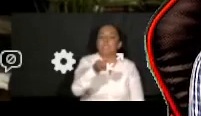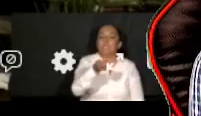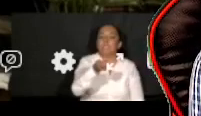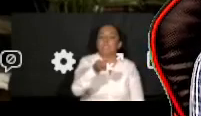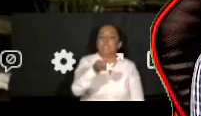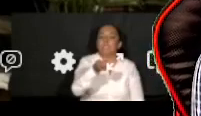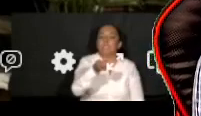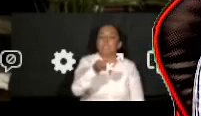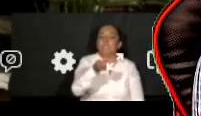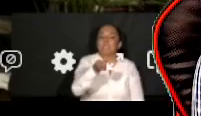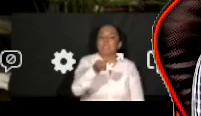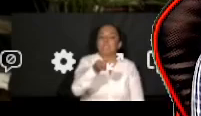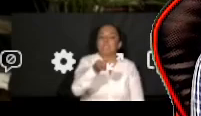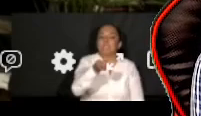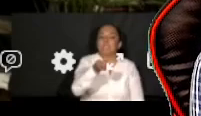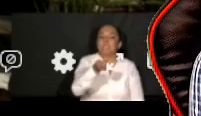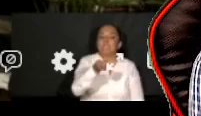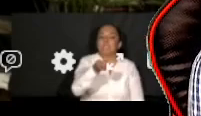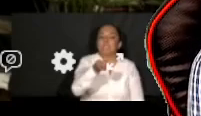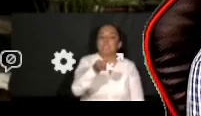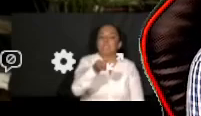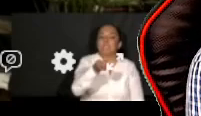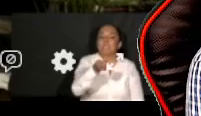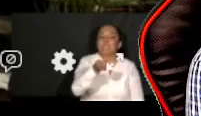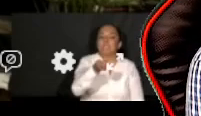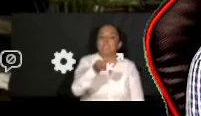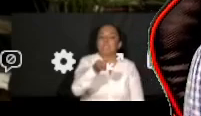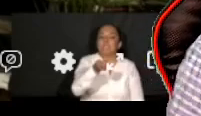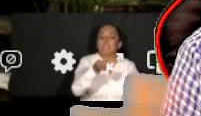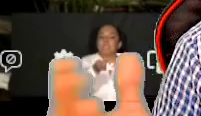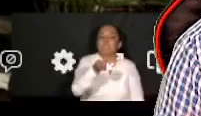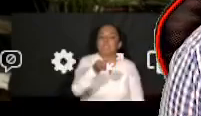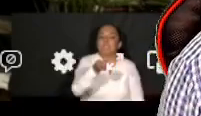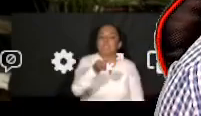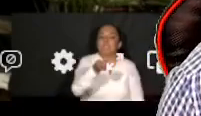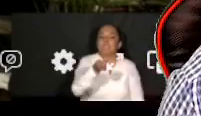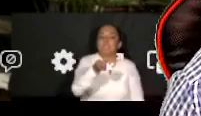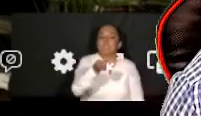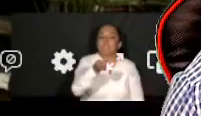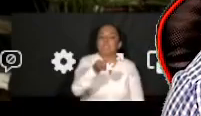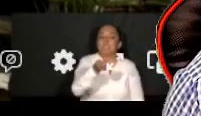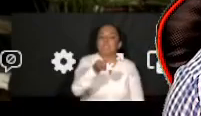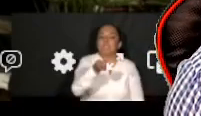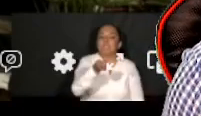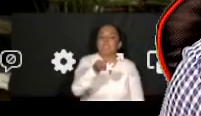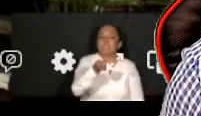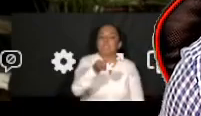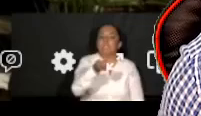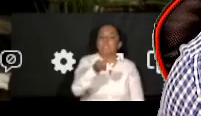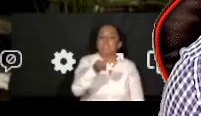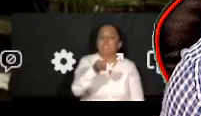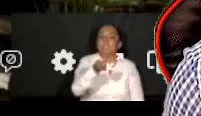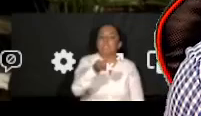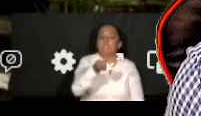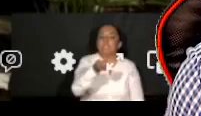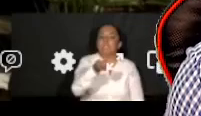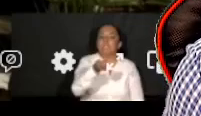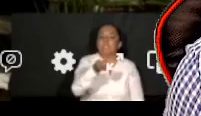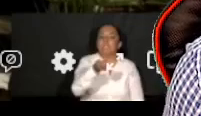una gachada como ya acostumbra hacer pues este tipo de, pues sí, de personajes. A ver qué